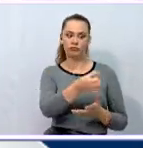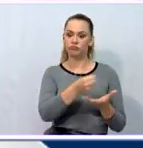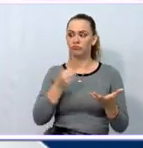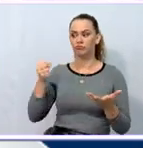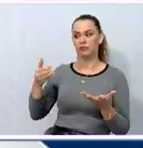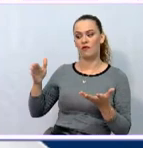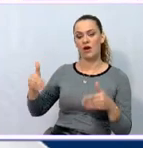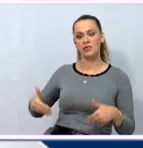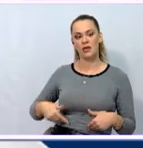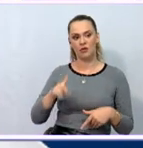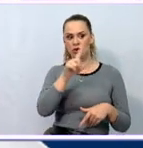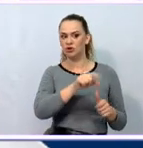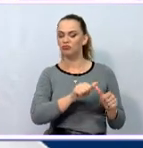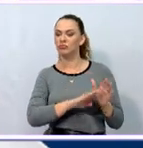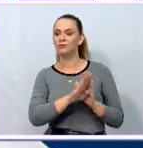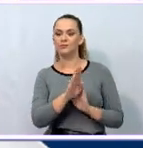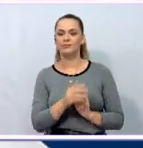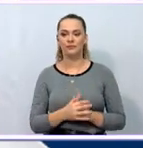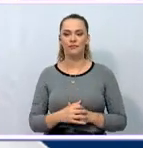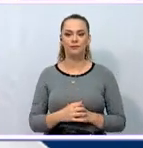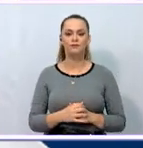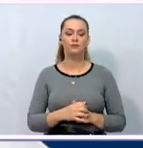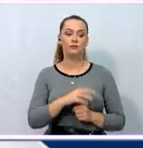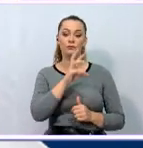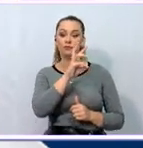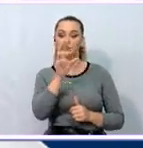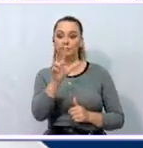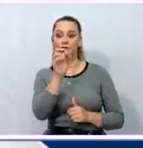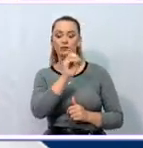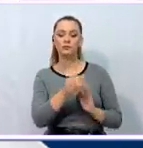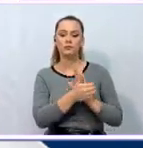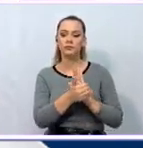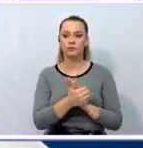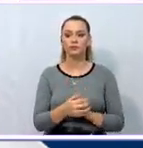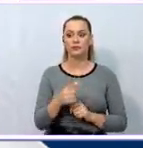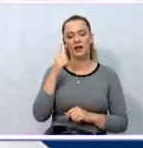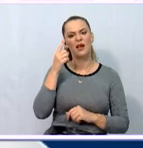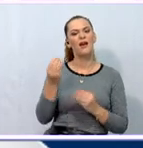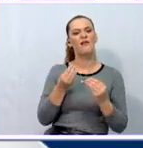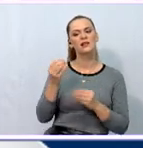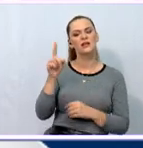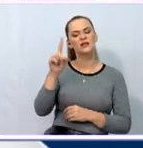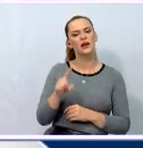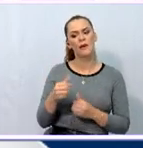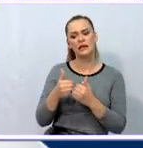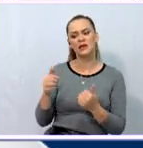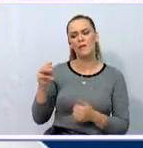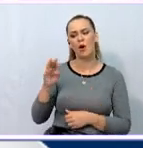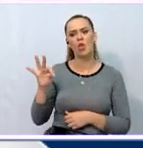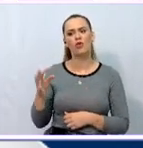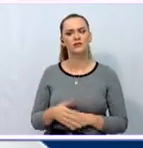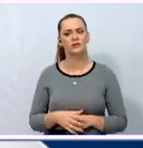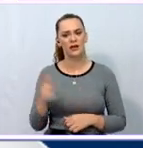técnico y Saprissa ustedes se acuerdan cuando yo les pregunté aquí creo que el torneo anterior que qué iba a hacer el deportivo Saprissa si Mariano